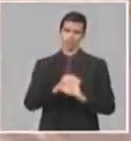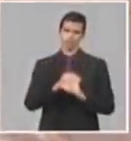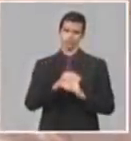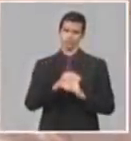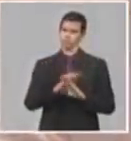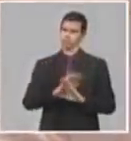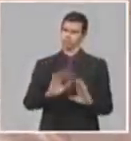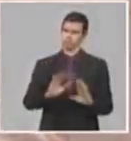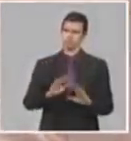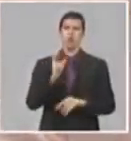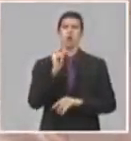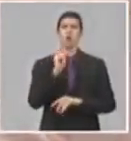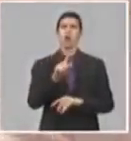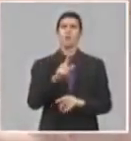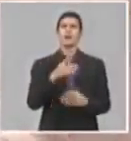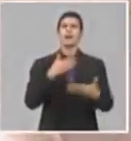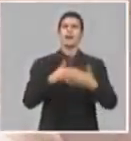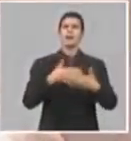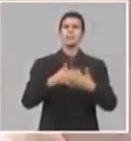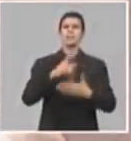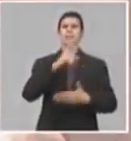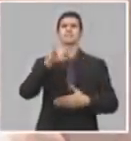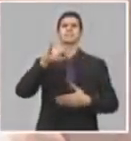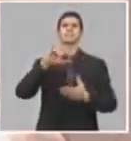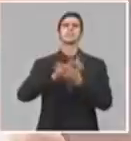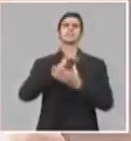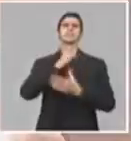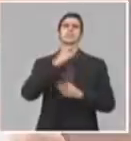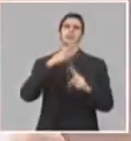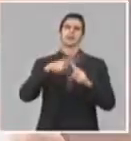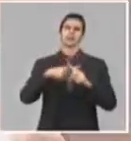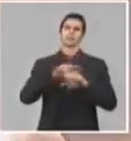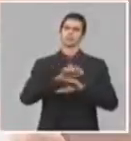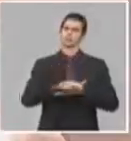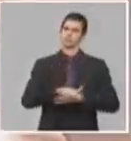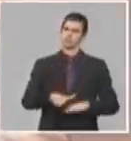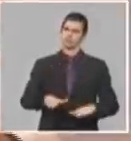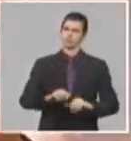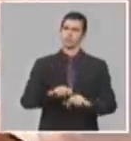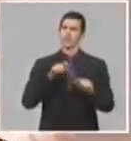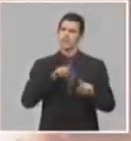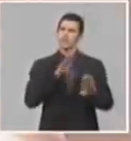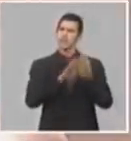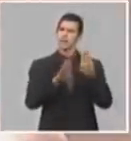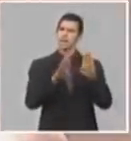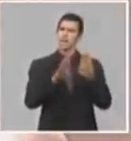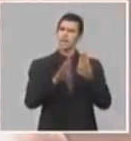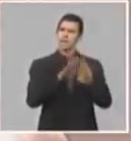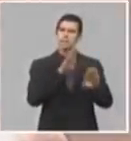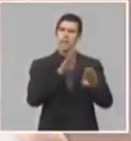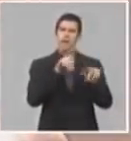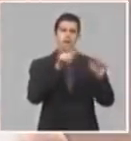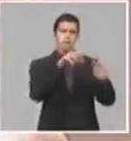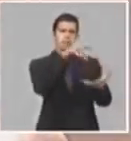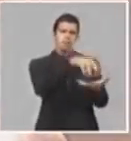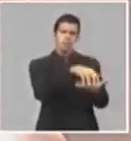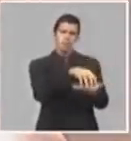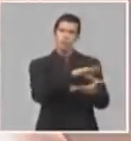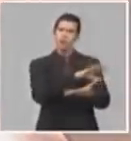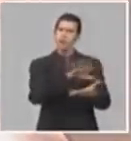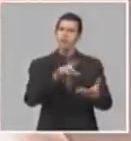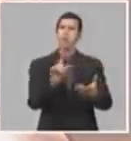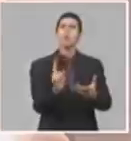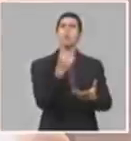en CIMEX, y está el presidente de CIMEX, y que es la entidad que está autorizada para importarlo y comercializarlo,